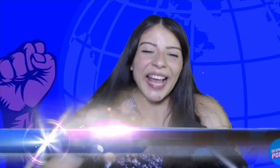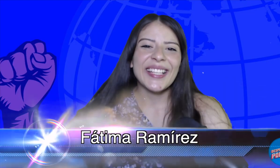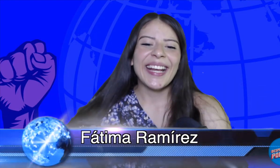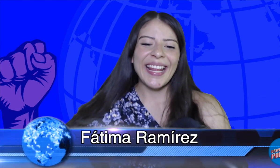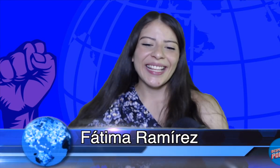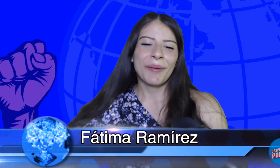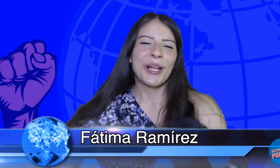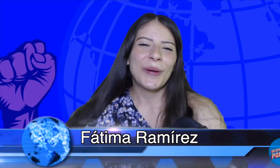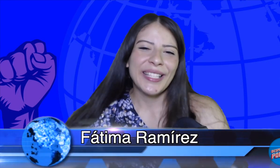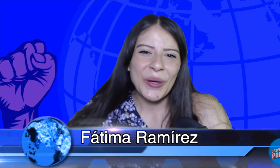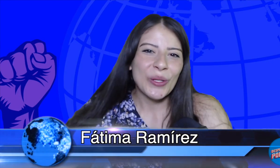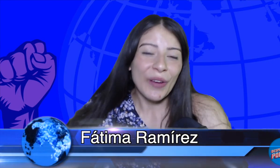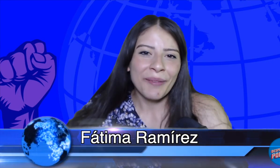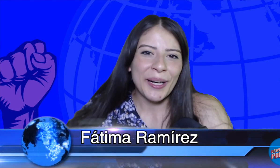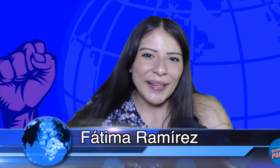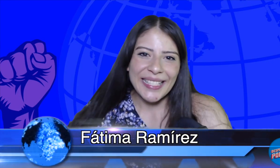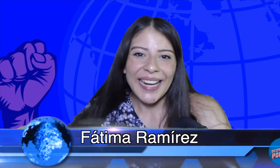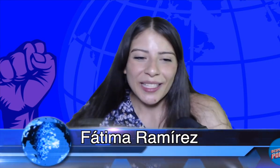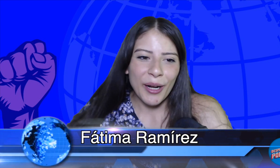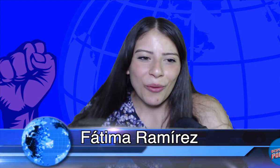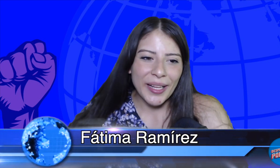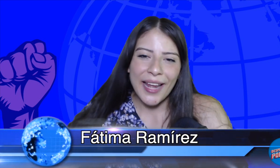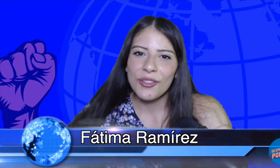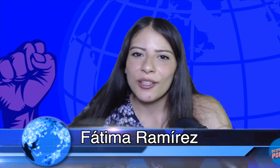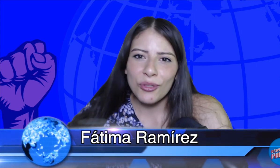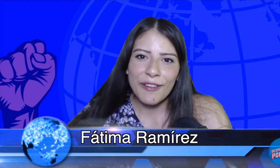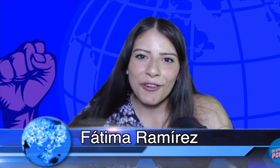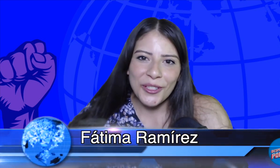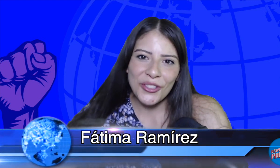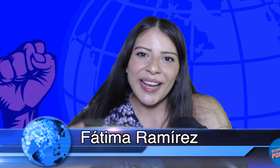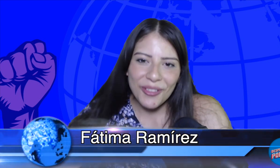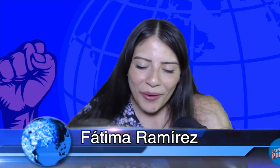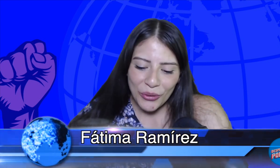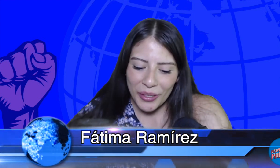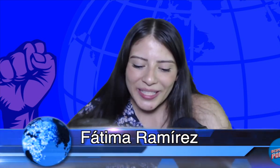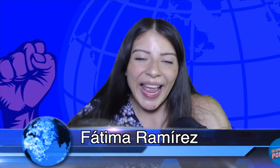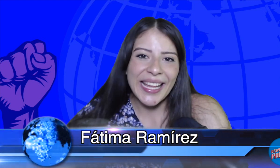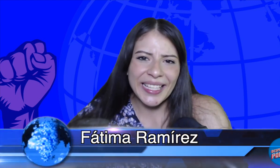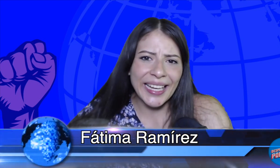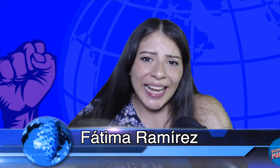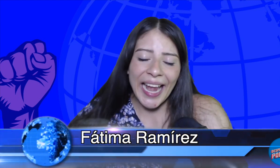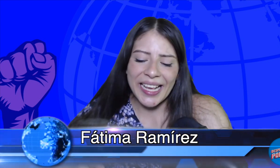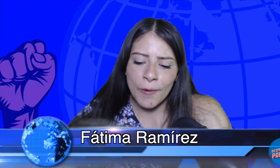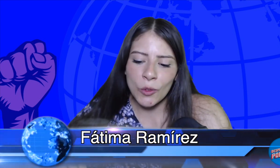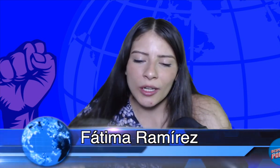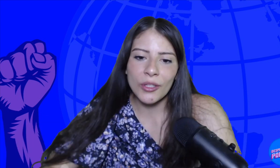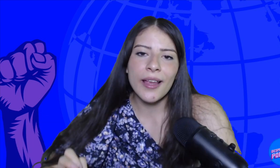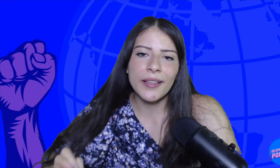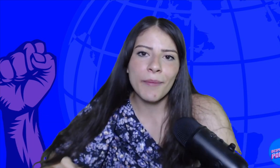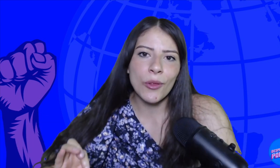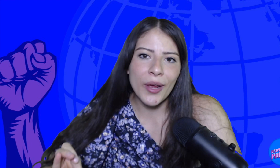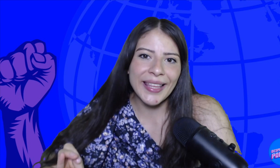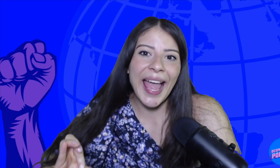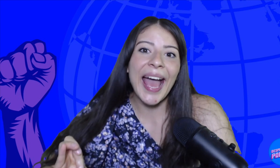Bienvenidos a este canal, El Despertar Político. Yo soy Fátima Ramírez, gracias por acompañarnos. Si les gusta la información, ya lo saben, suscríbanse a este canal. Arrancamos con la nota